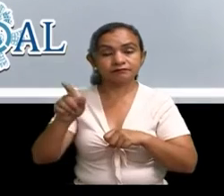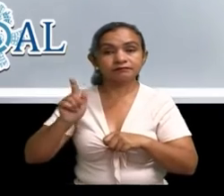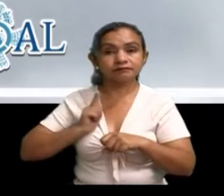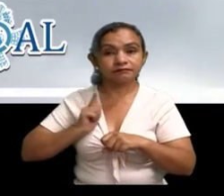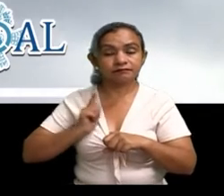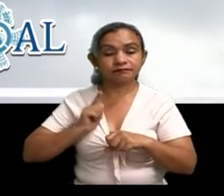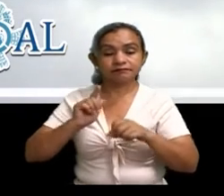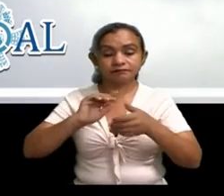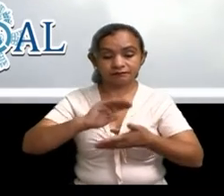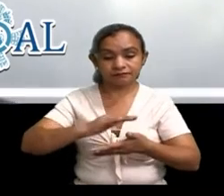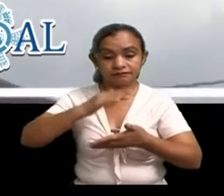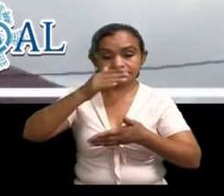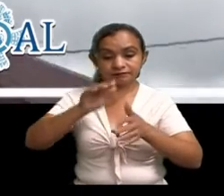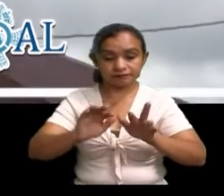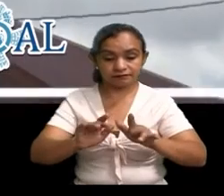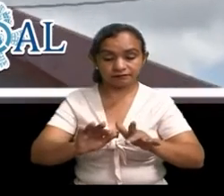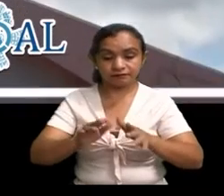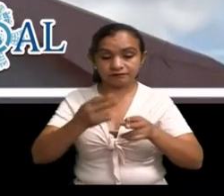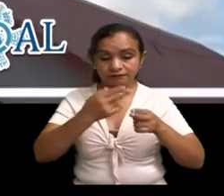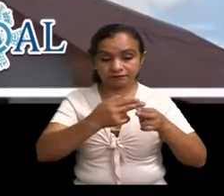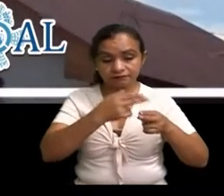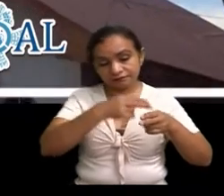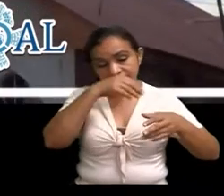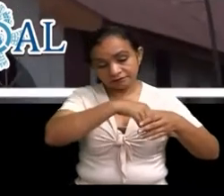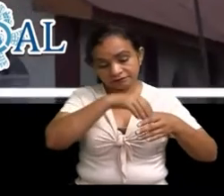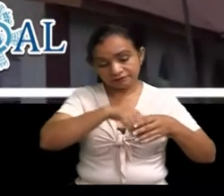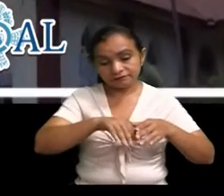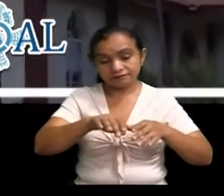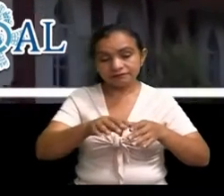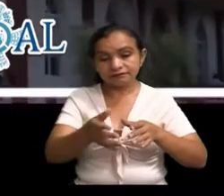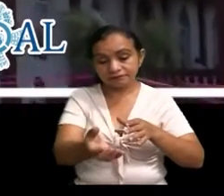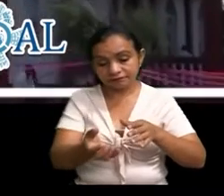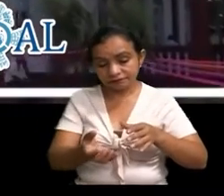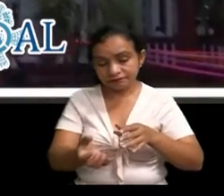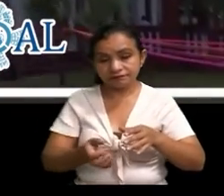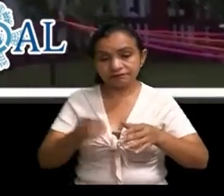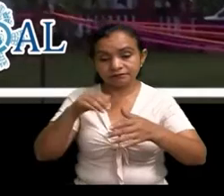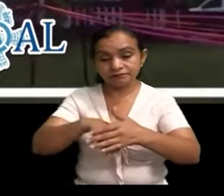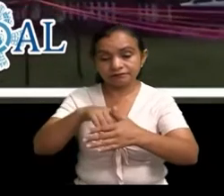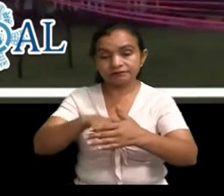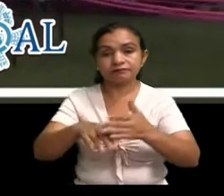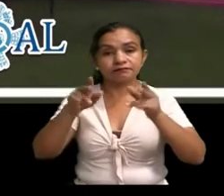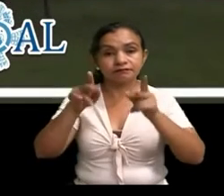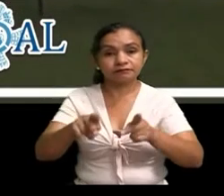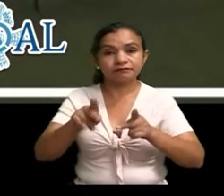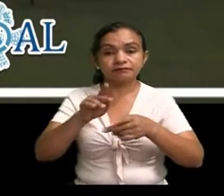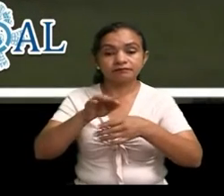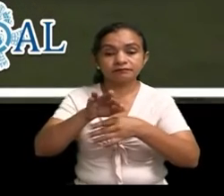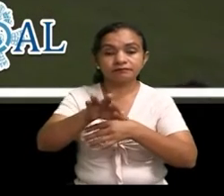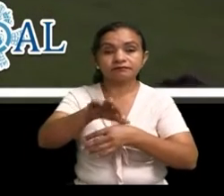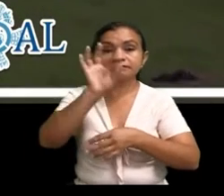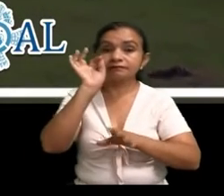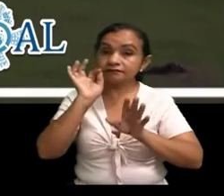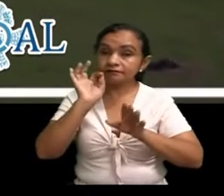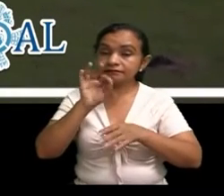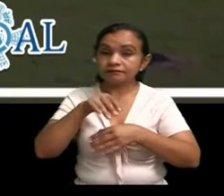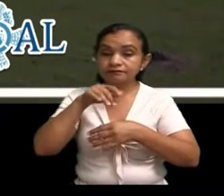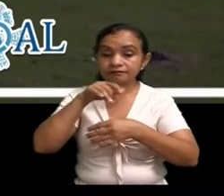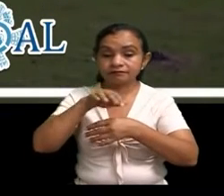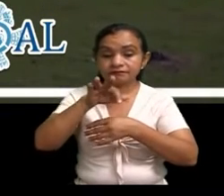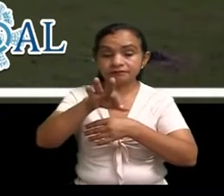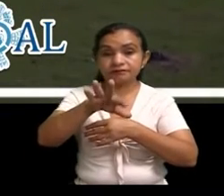una computadora, su archivo, su escritorio, para que esté esta persona ahí, una pequeña oficina, y entonces